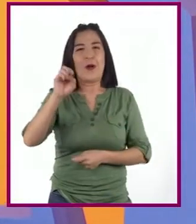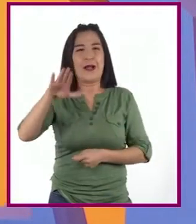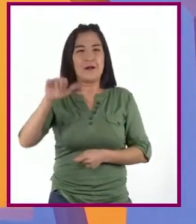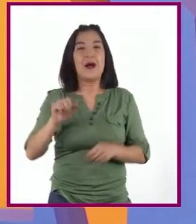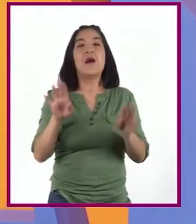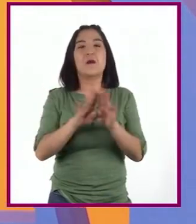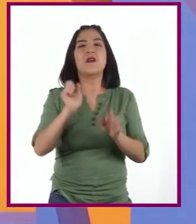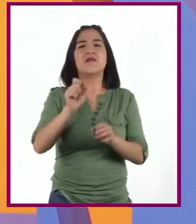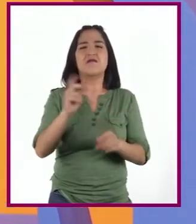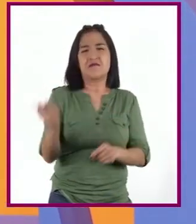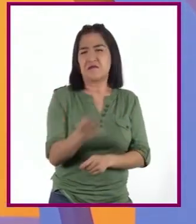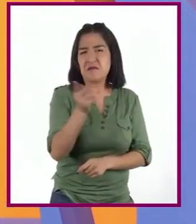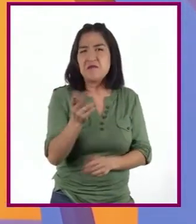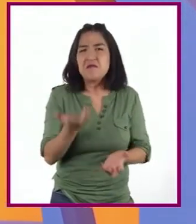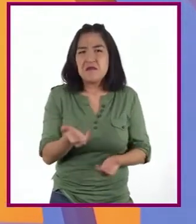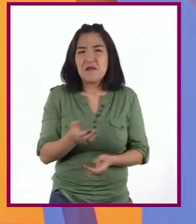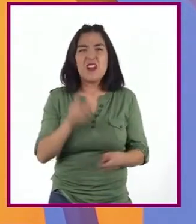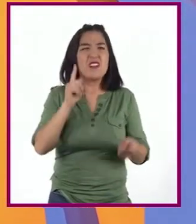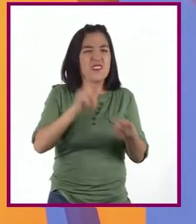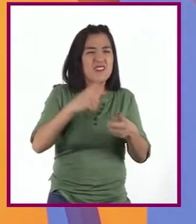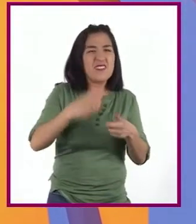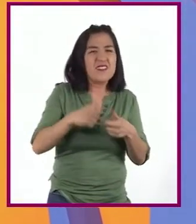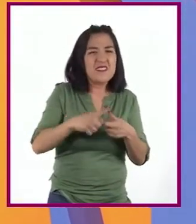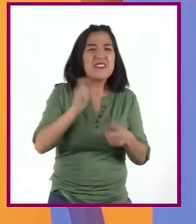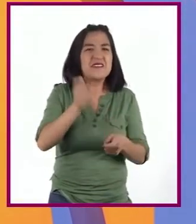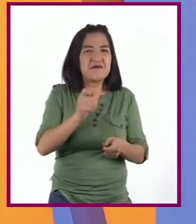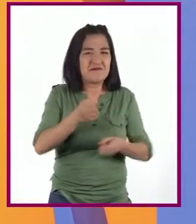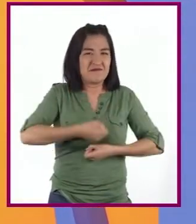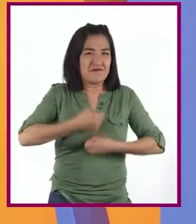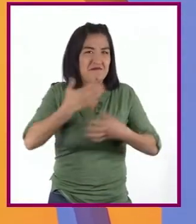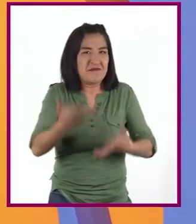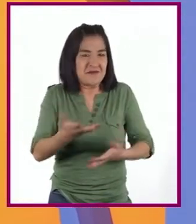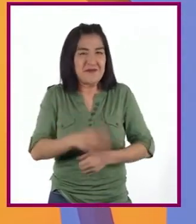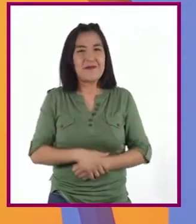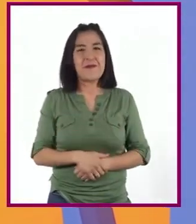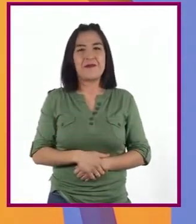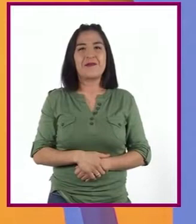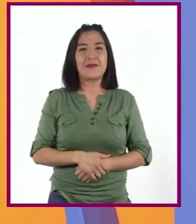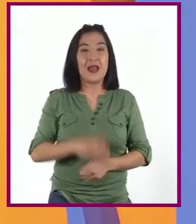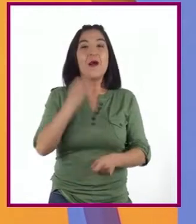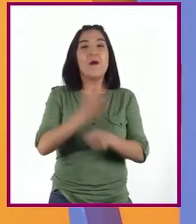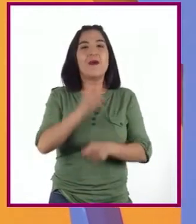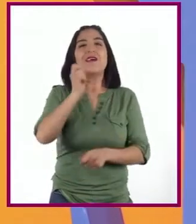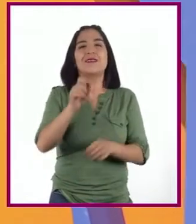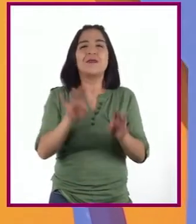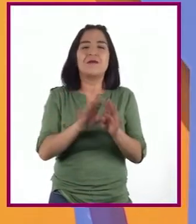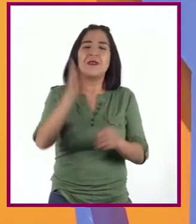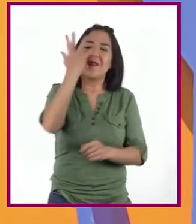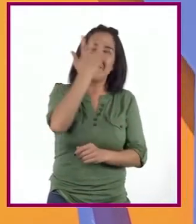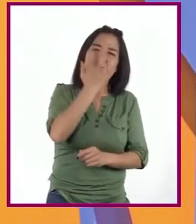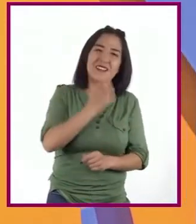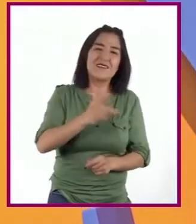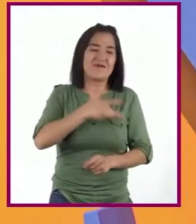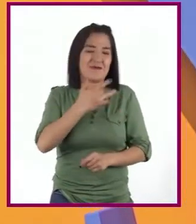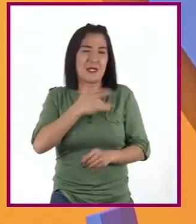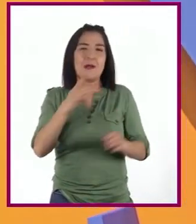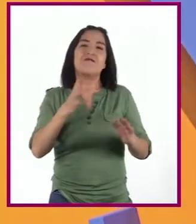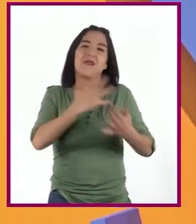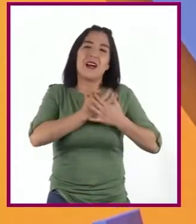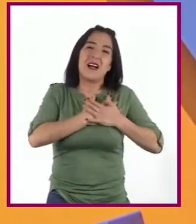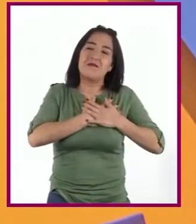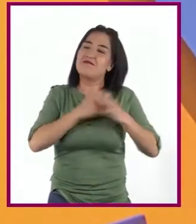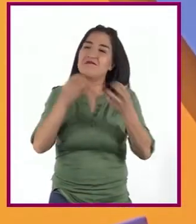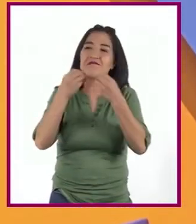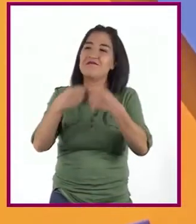responde a la pregunta, ¿de qué trata el poema? Y en este caso, habla de la nostalgia que se siente por un amor